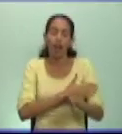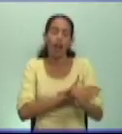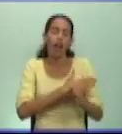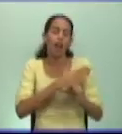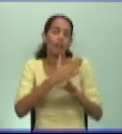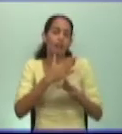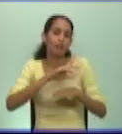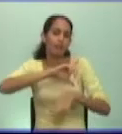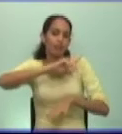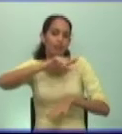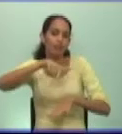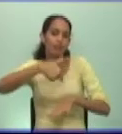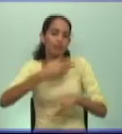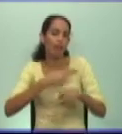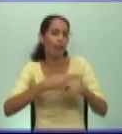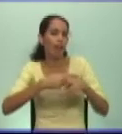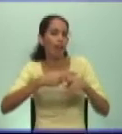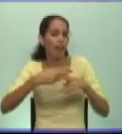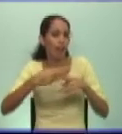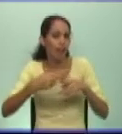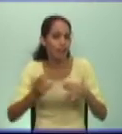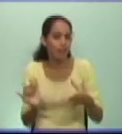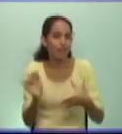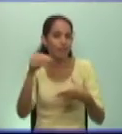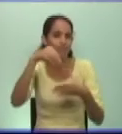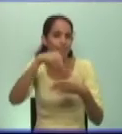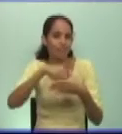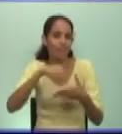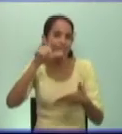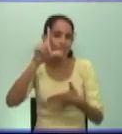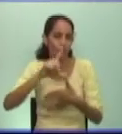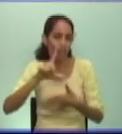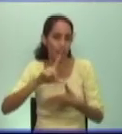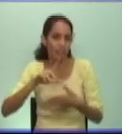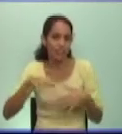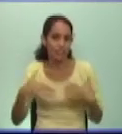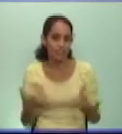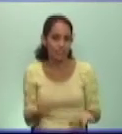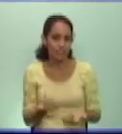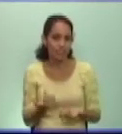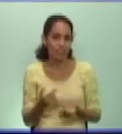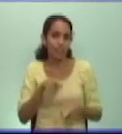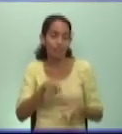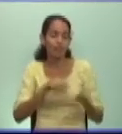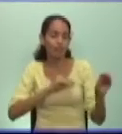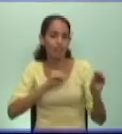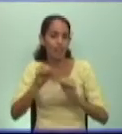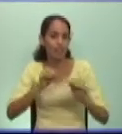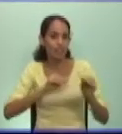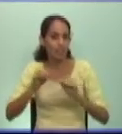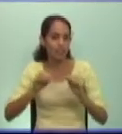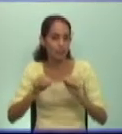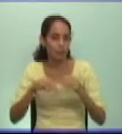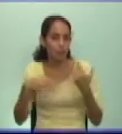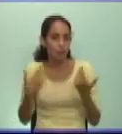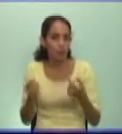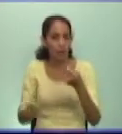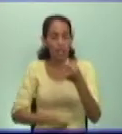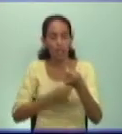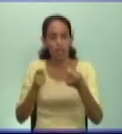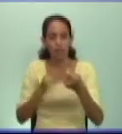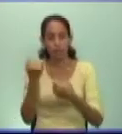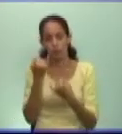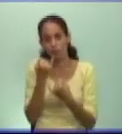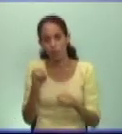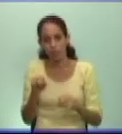integración latinoamericana, ya ustedes conocen toda la actuación, desde que incluso se preparaban las luchas por la independencia. Por eso nos